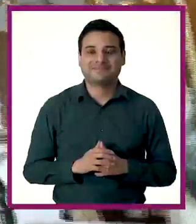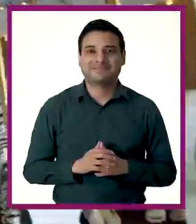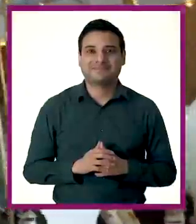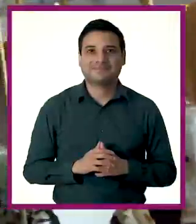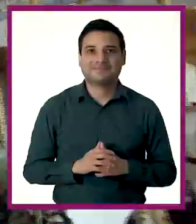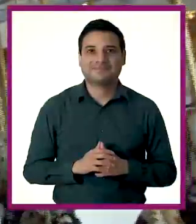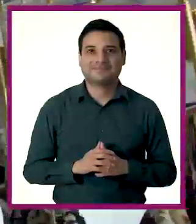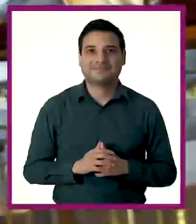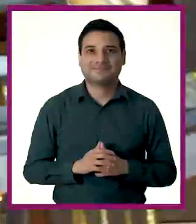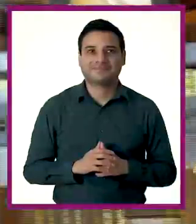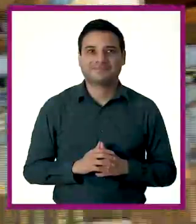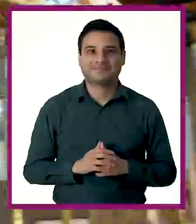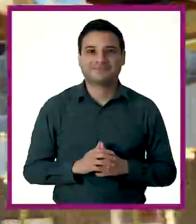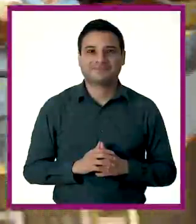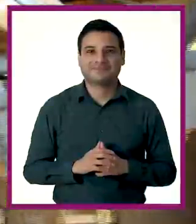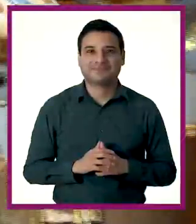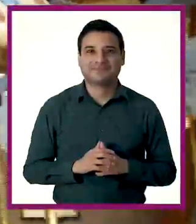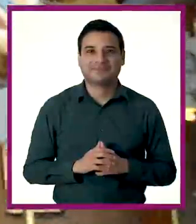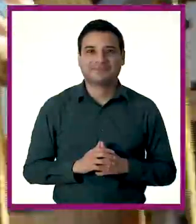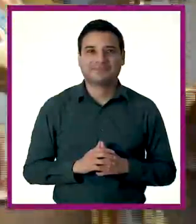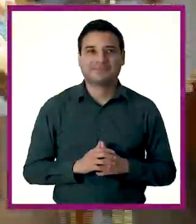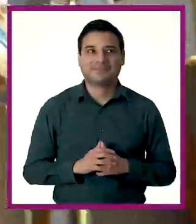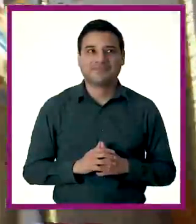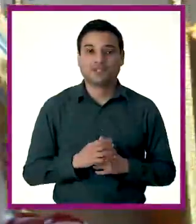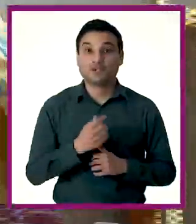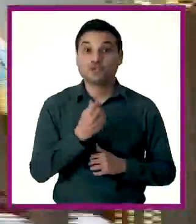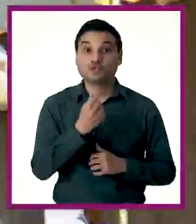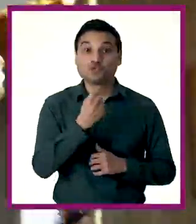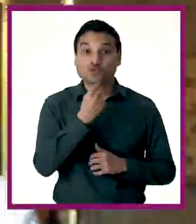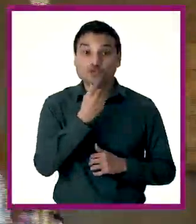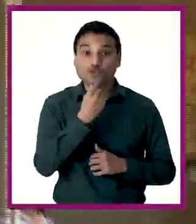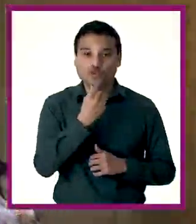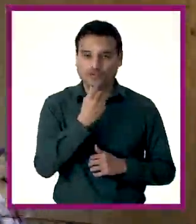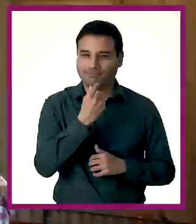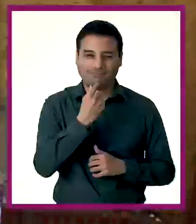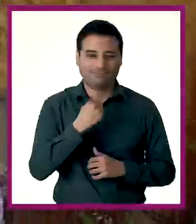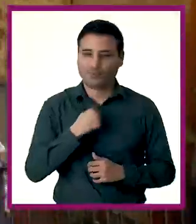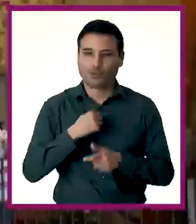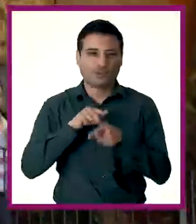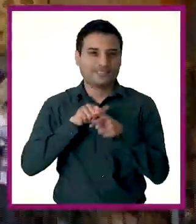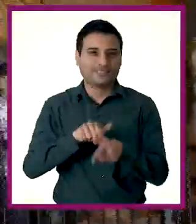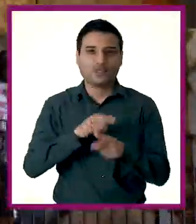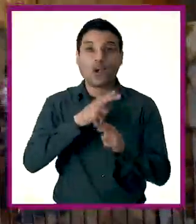Yeah. El niño se tiene que morir hasta los 95 años.